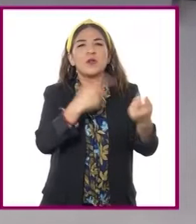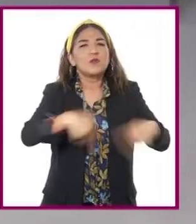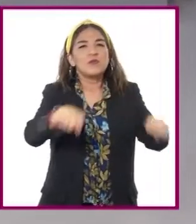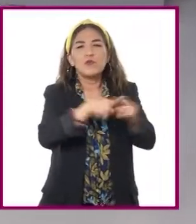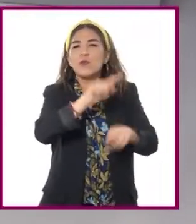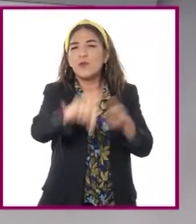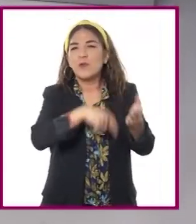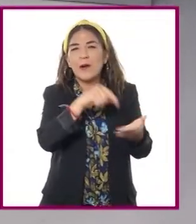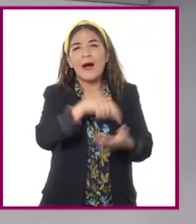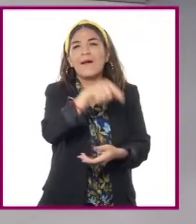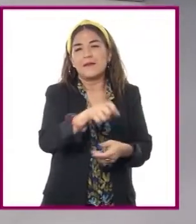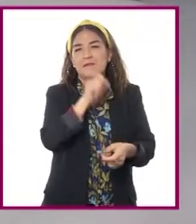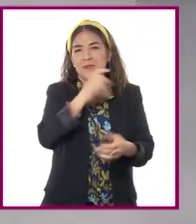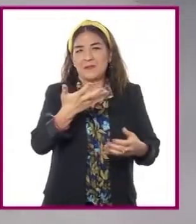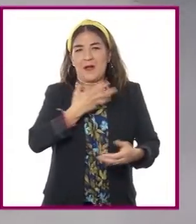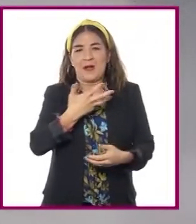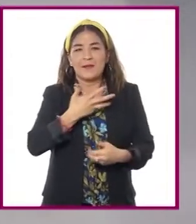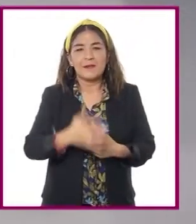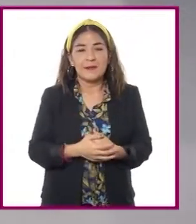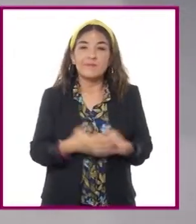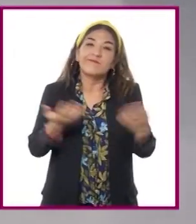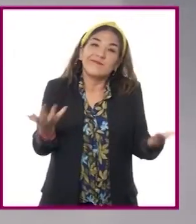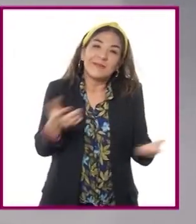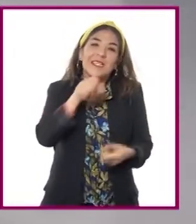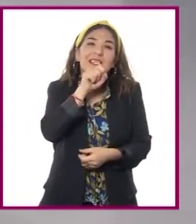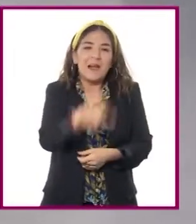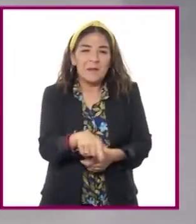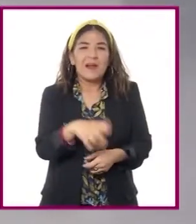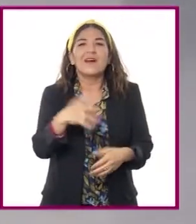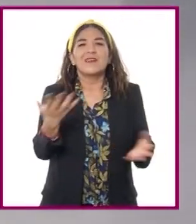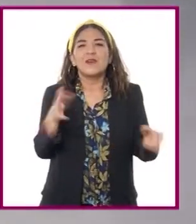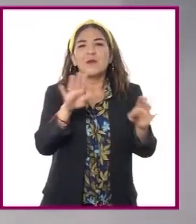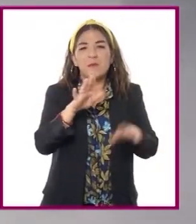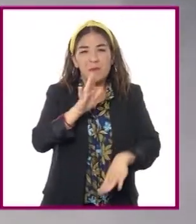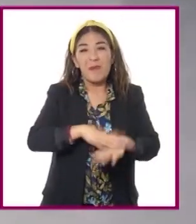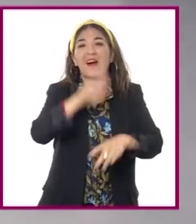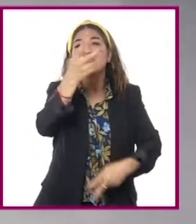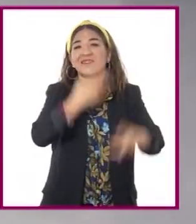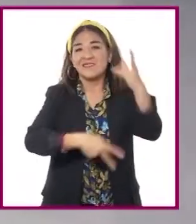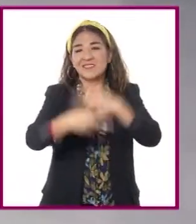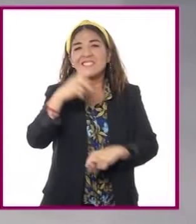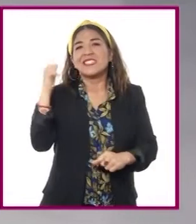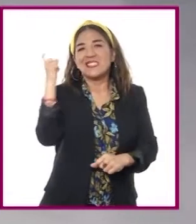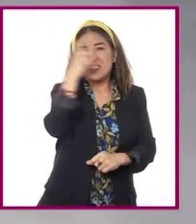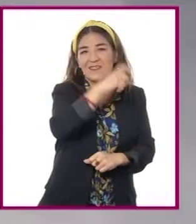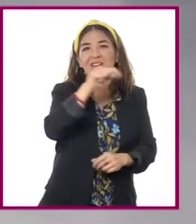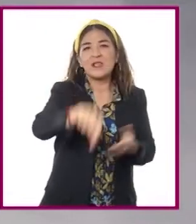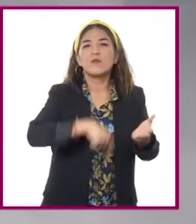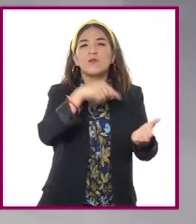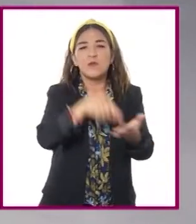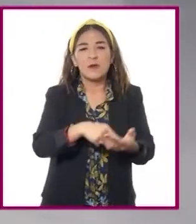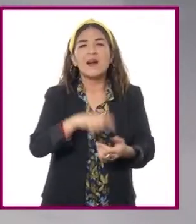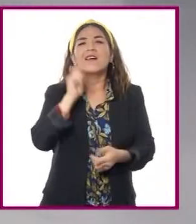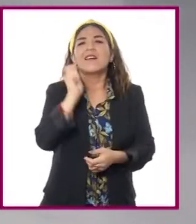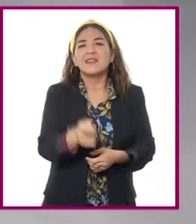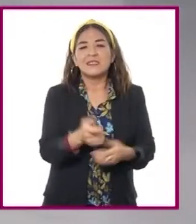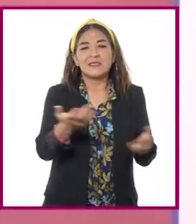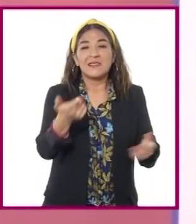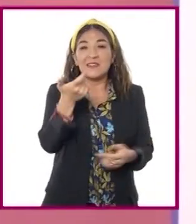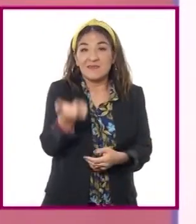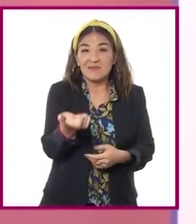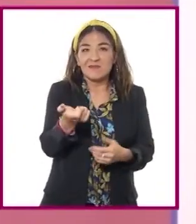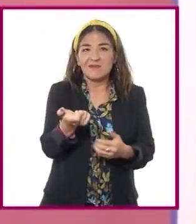del mineral que los contiene. Sin embargo, son poco abundantes en la corteza terrestre, lo que hace que su